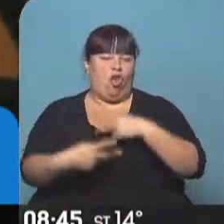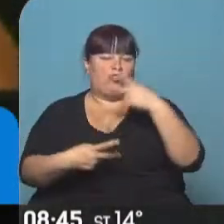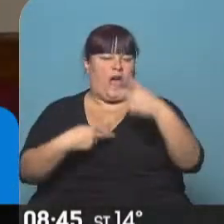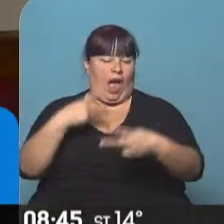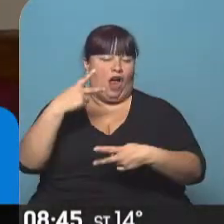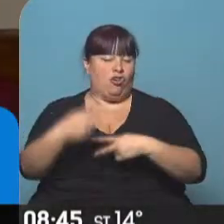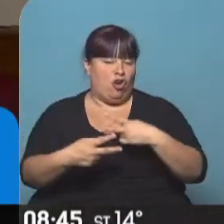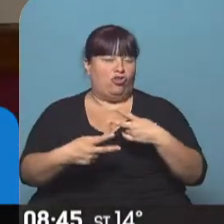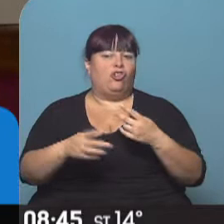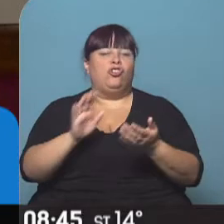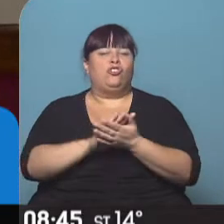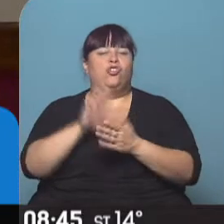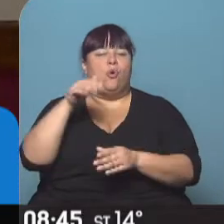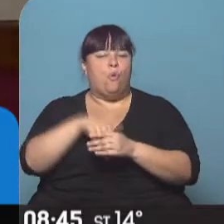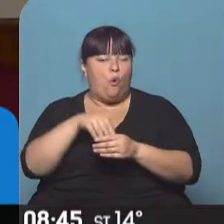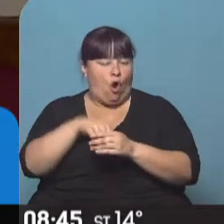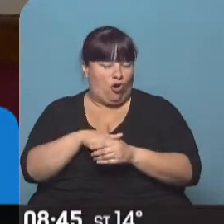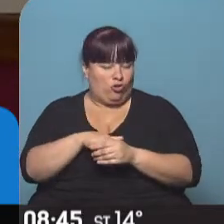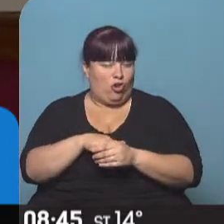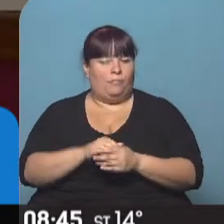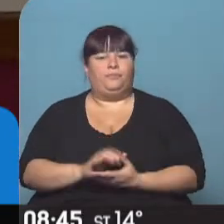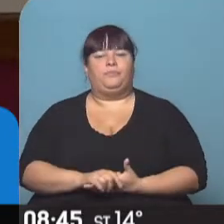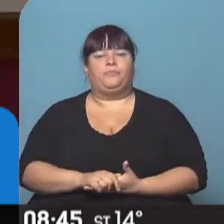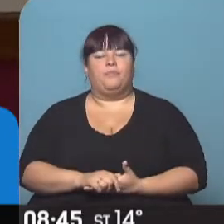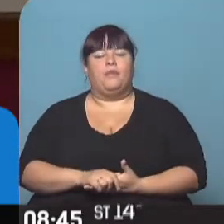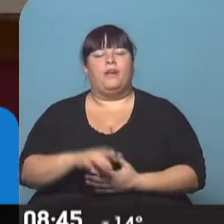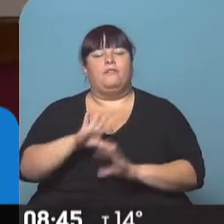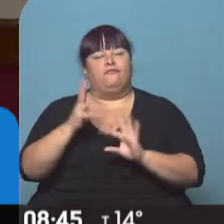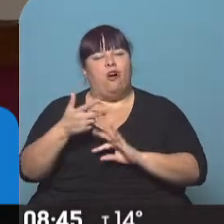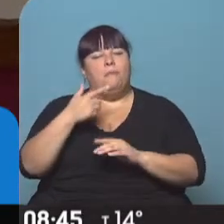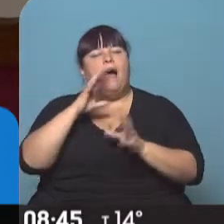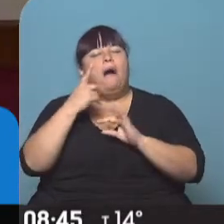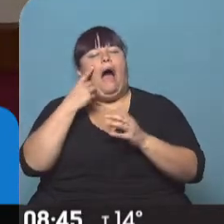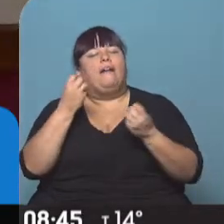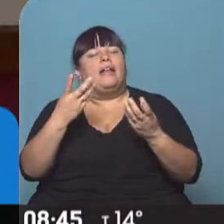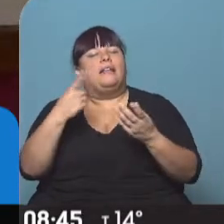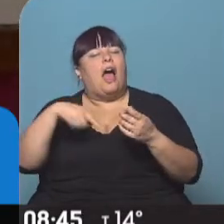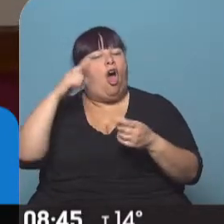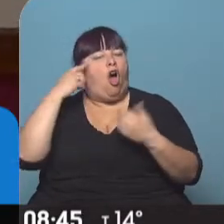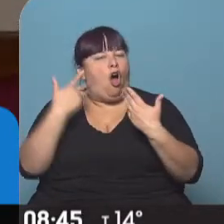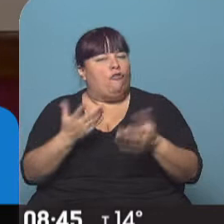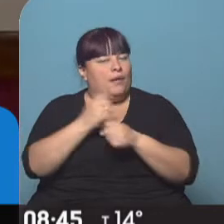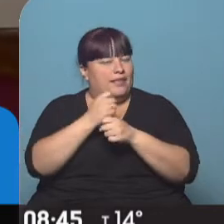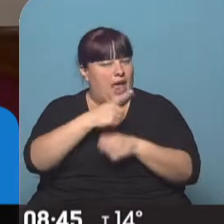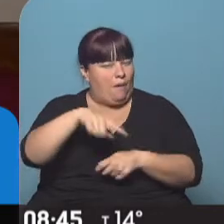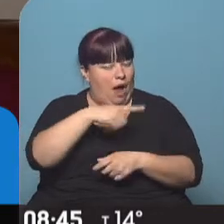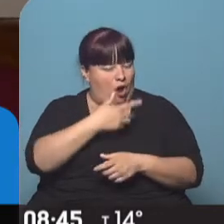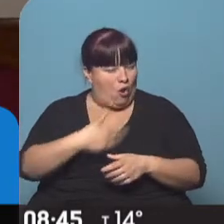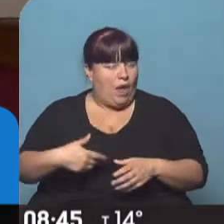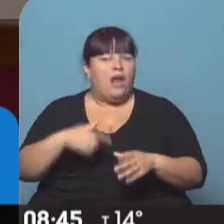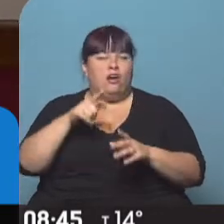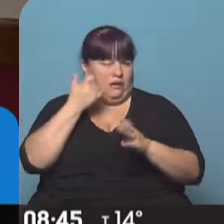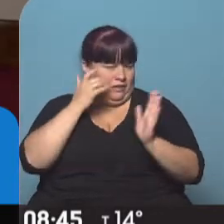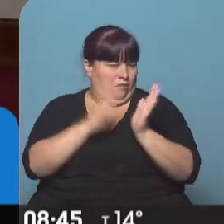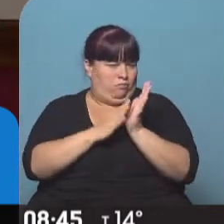el hecho electoral el acto electoral convoca un plebiscito de gestiones y esto sin duda ha quedado en